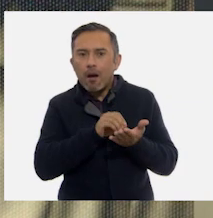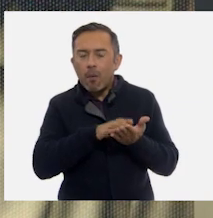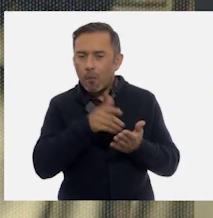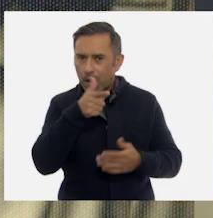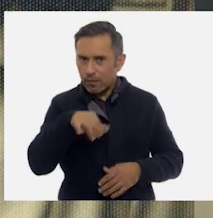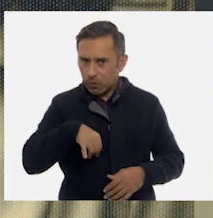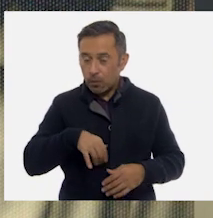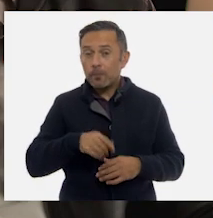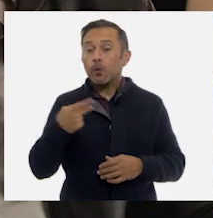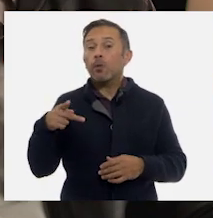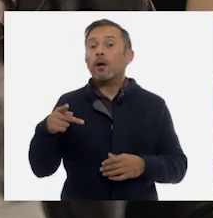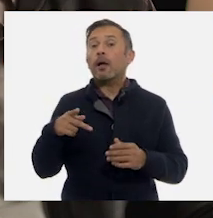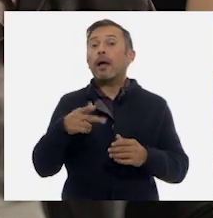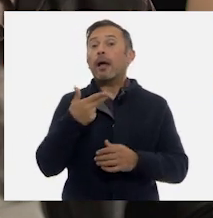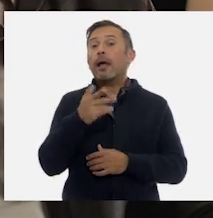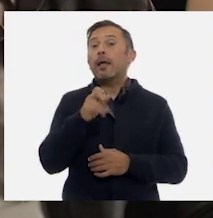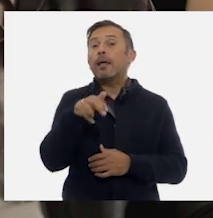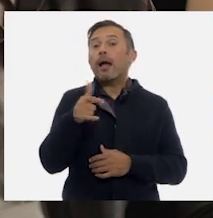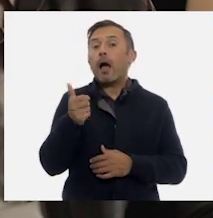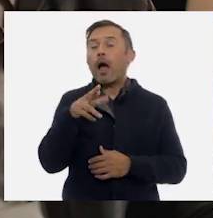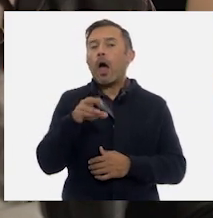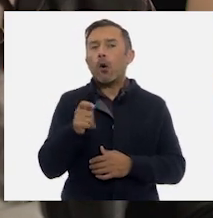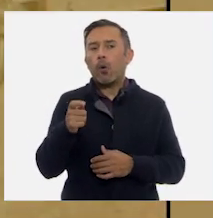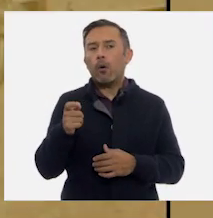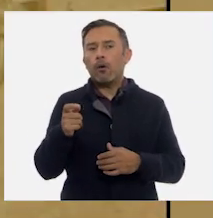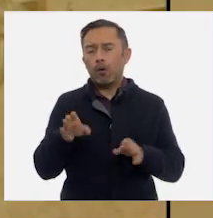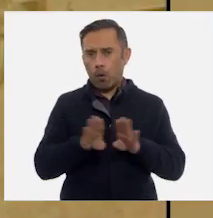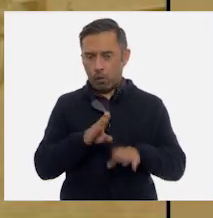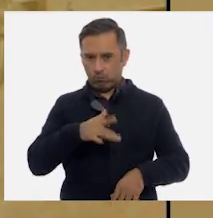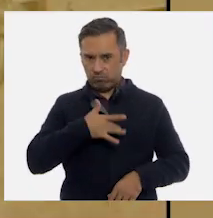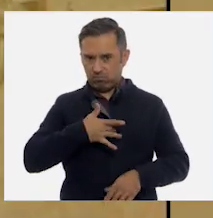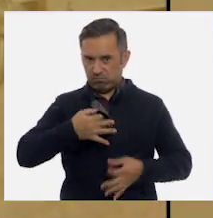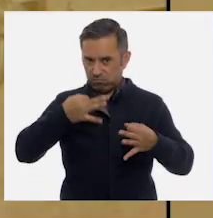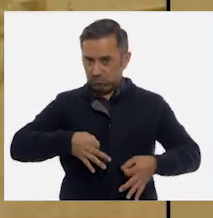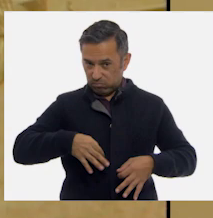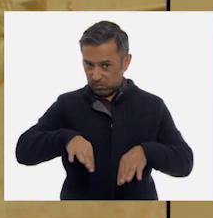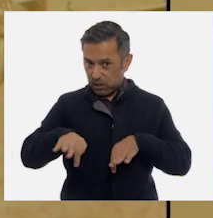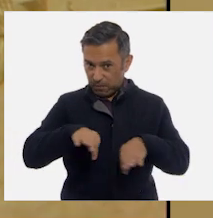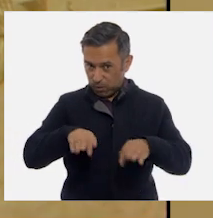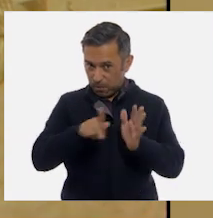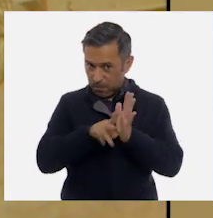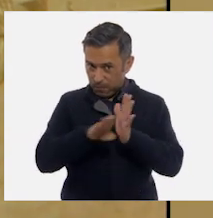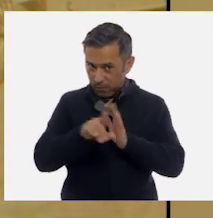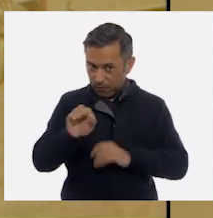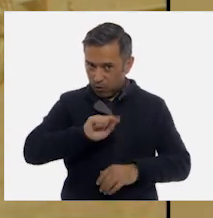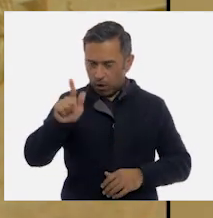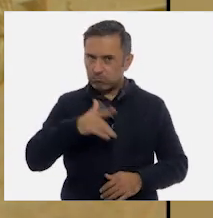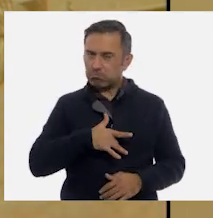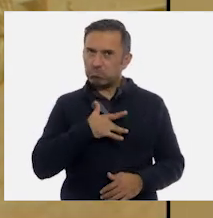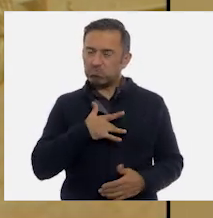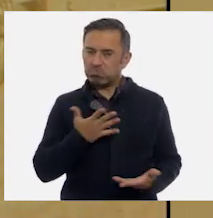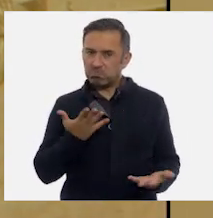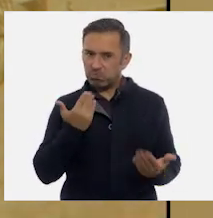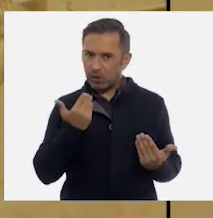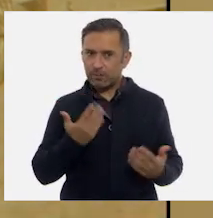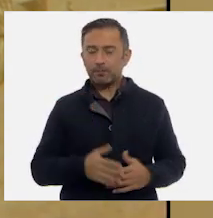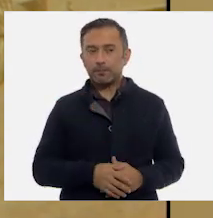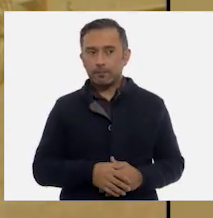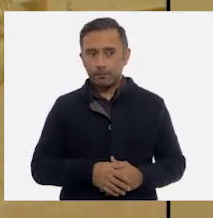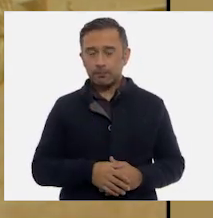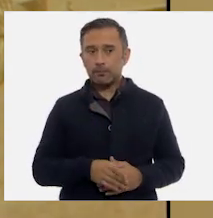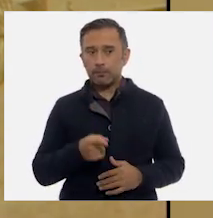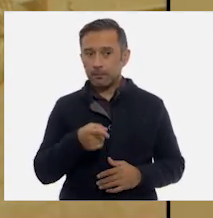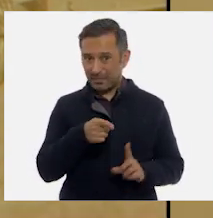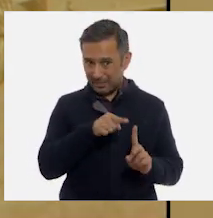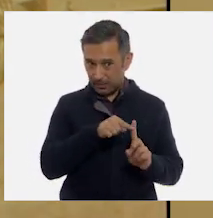bien discontinua, no se asumía ella pues como una periodista profesional y va de la mano de